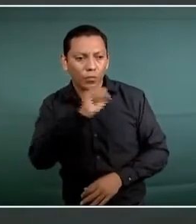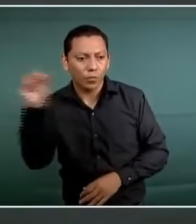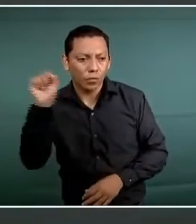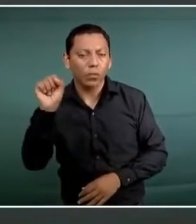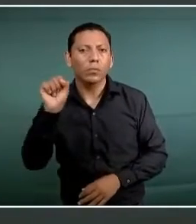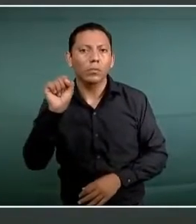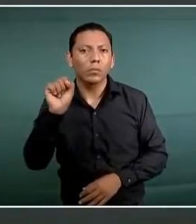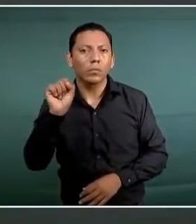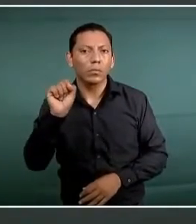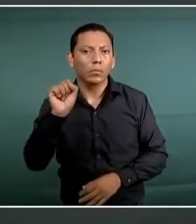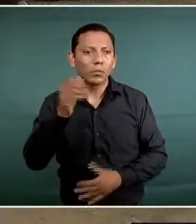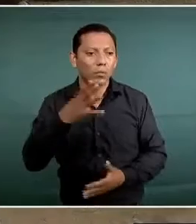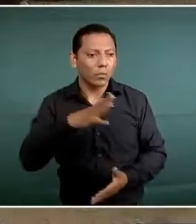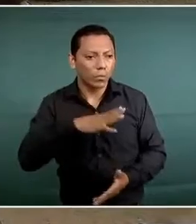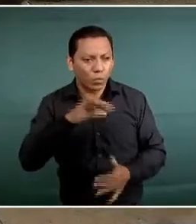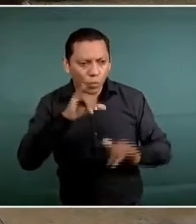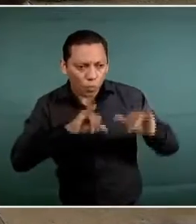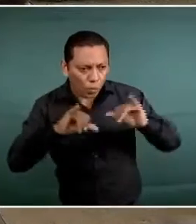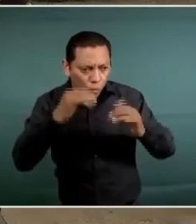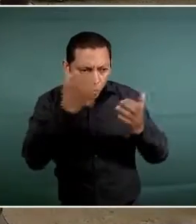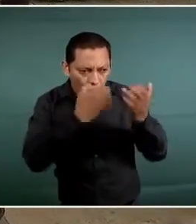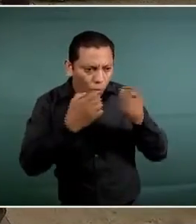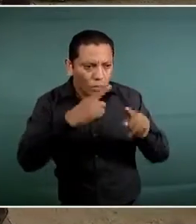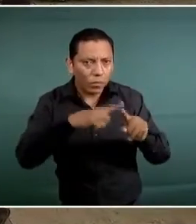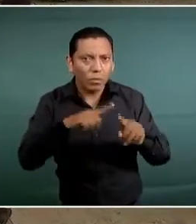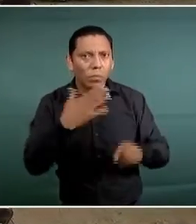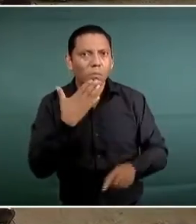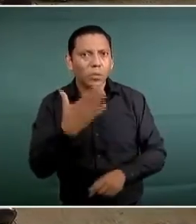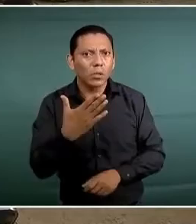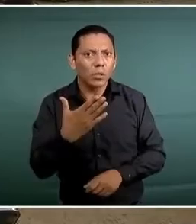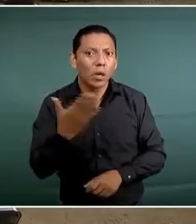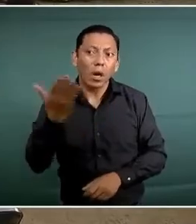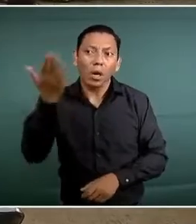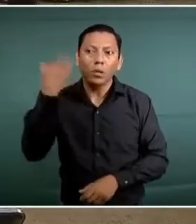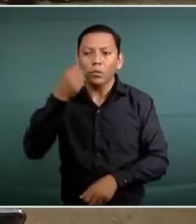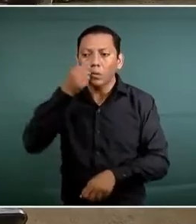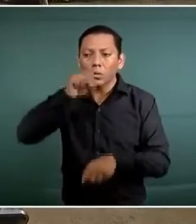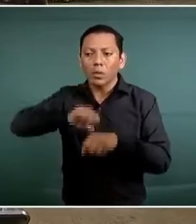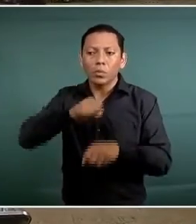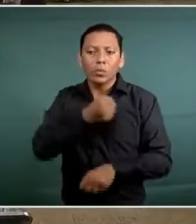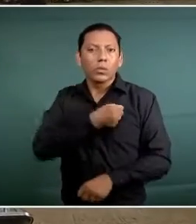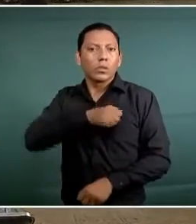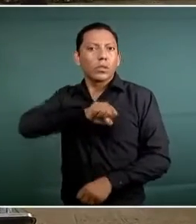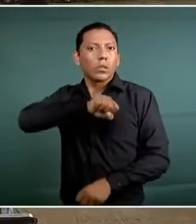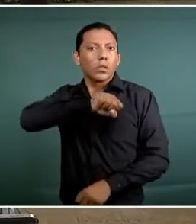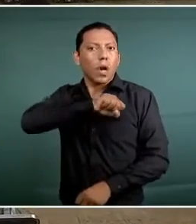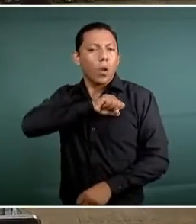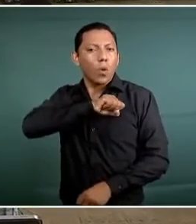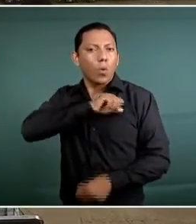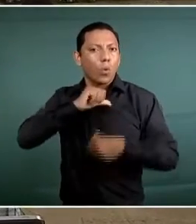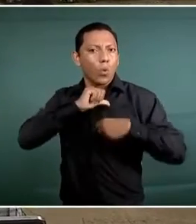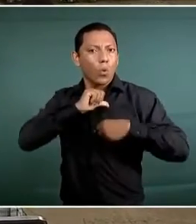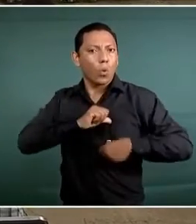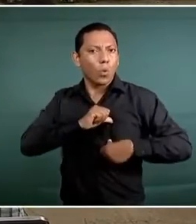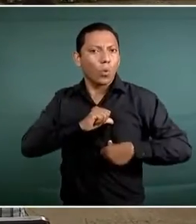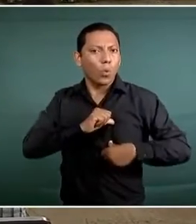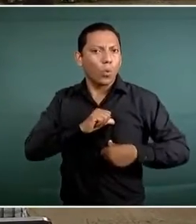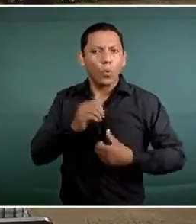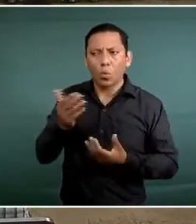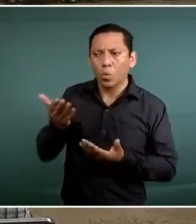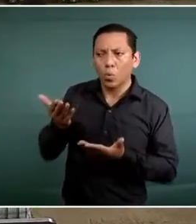de científicos tenía tiempo que no había un secretario de salud como el doctor